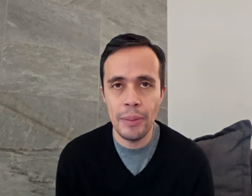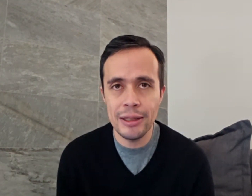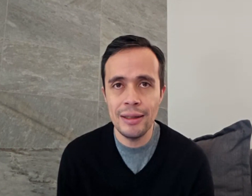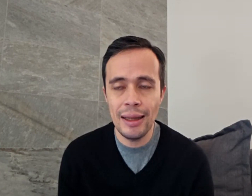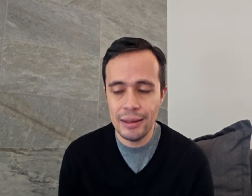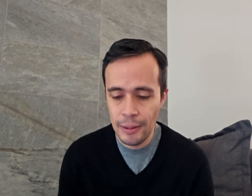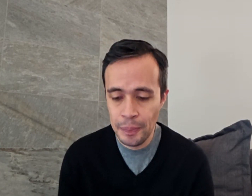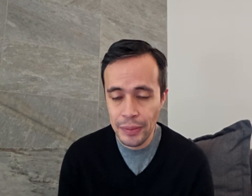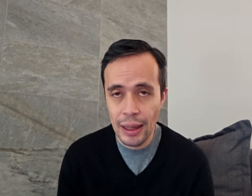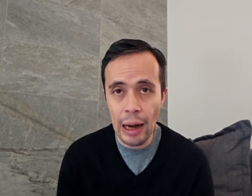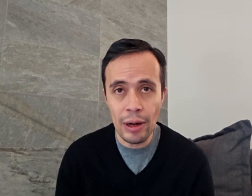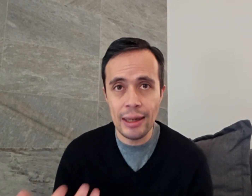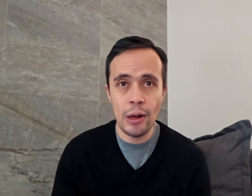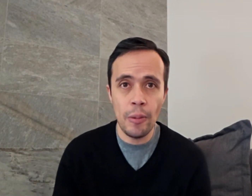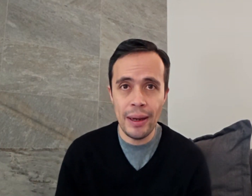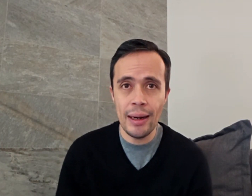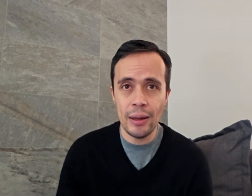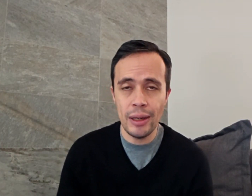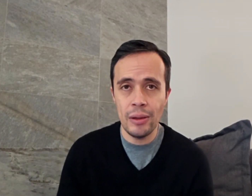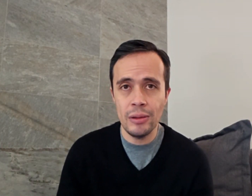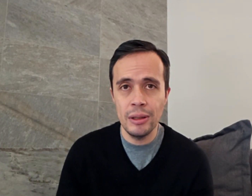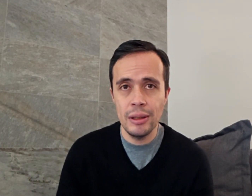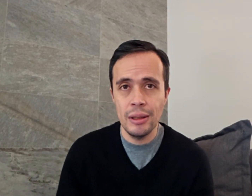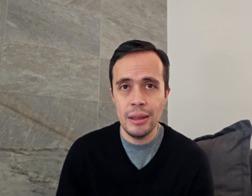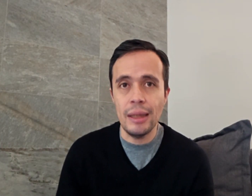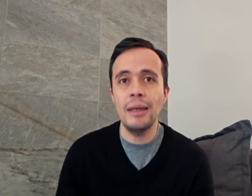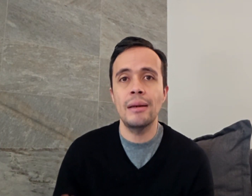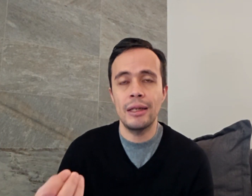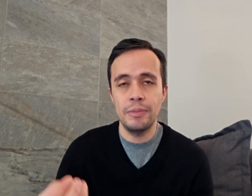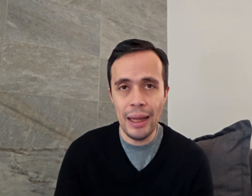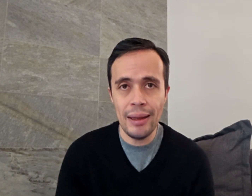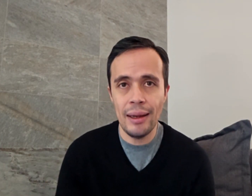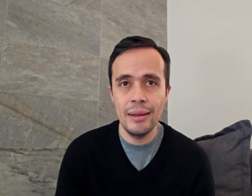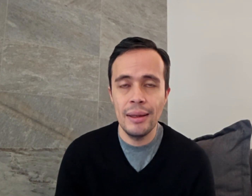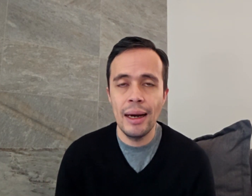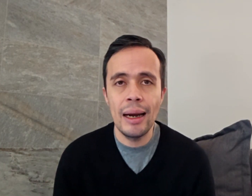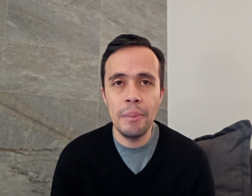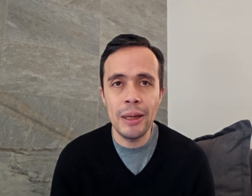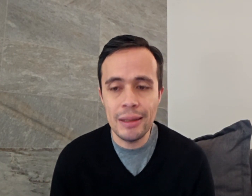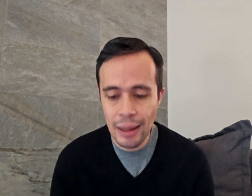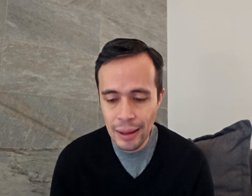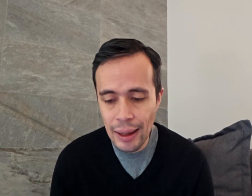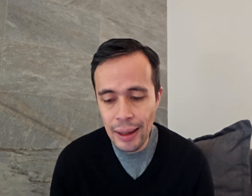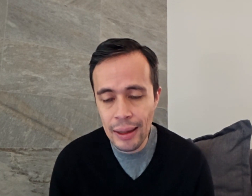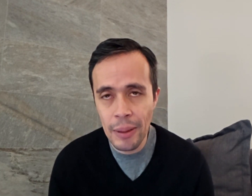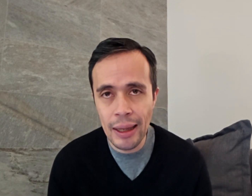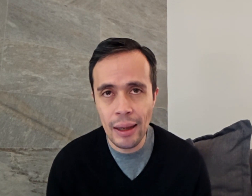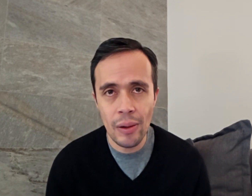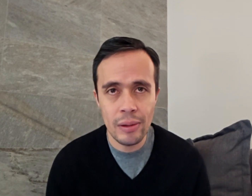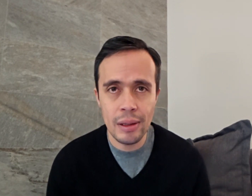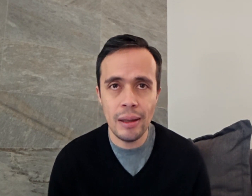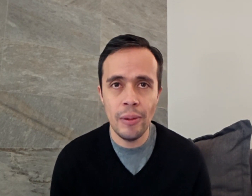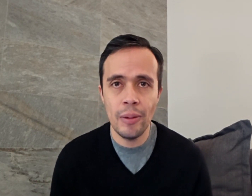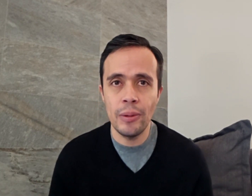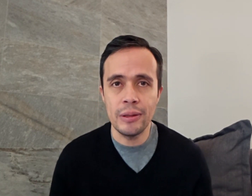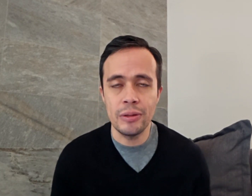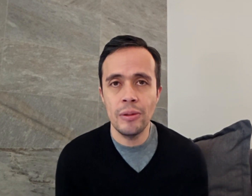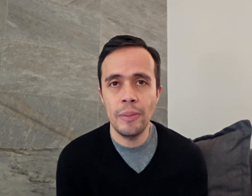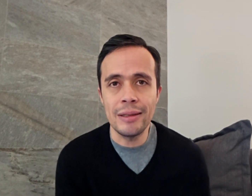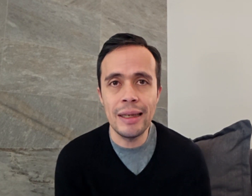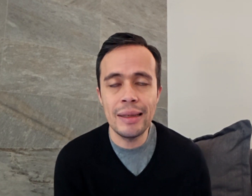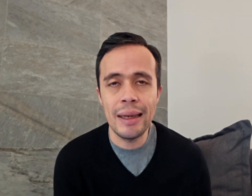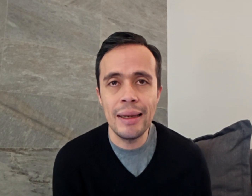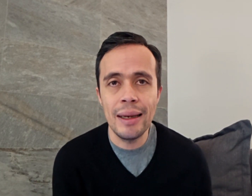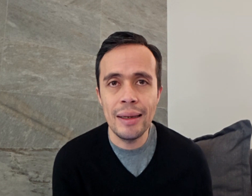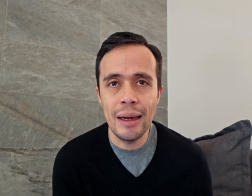gobernadoras representadas. Ahora se recupera la CONAGO y respalda a la presidenta de México y bueno, pues